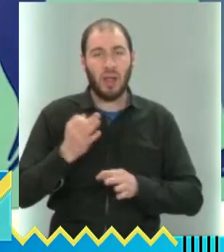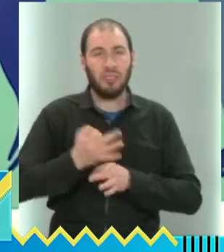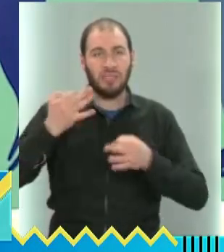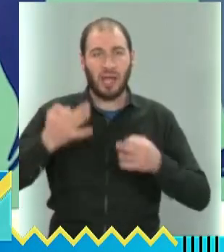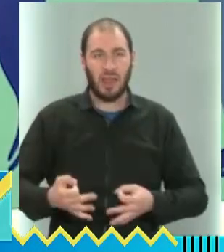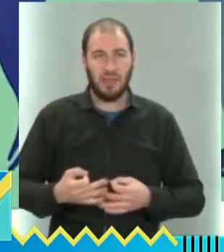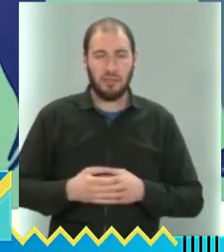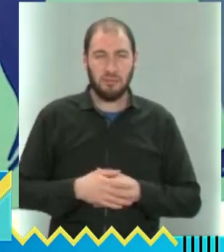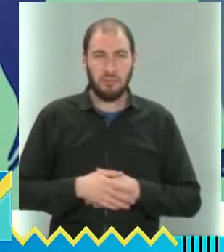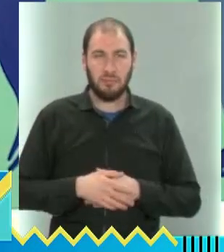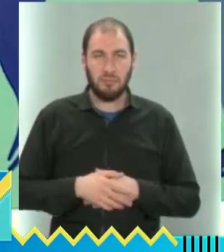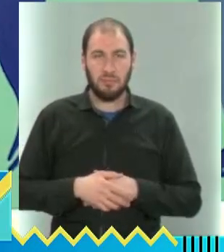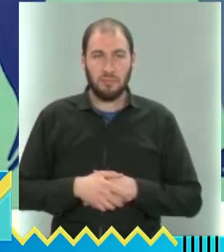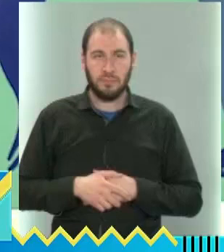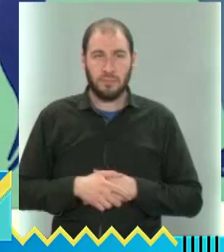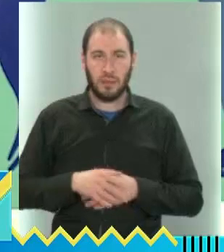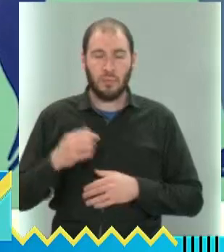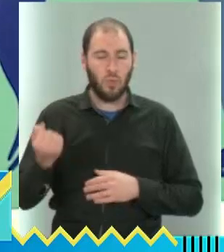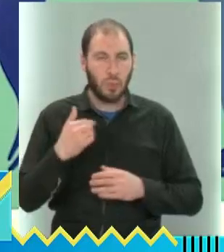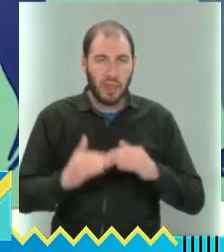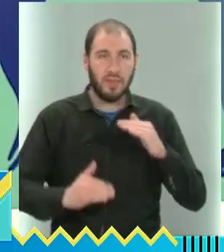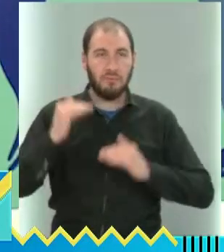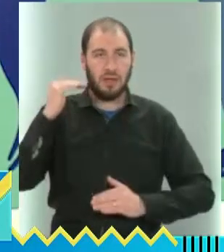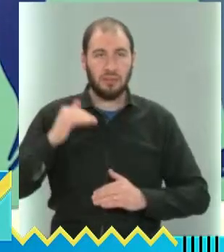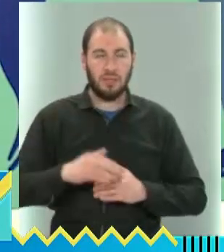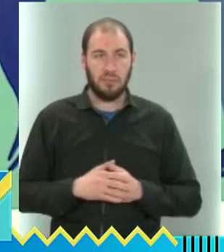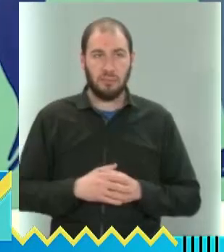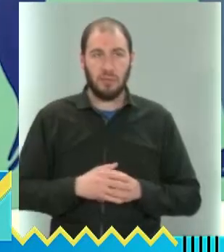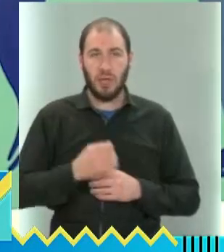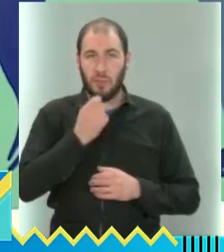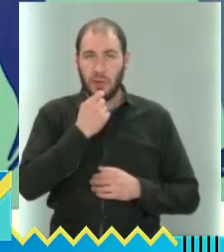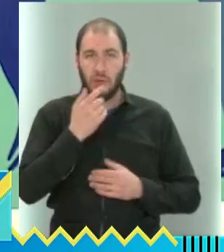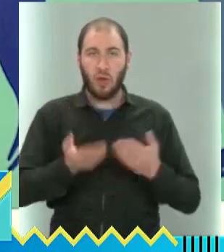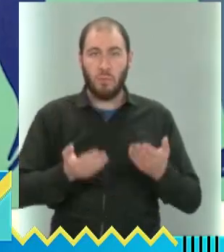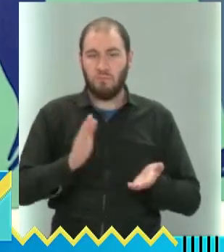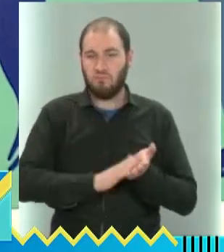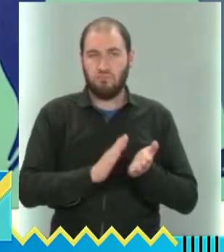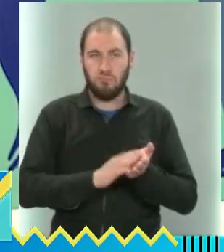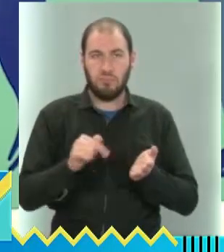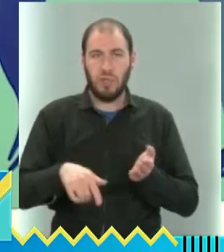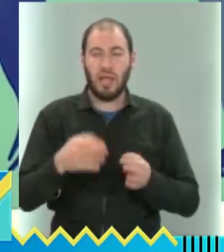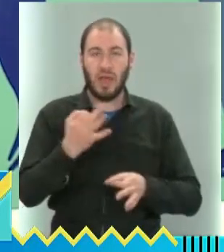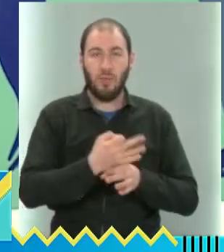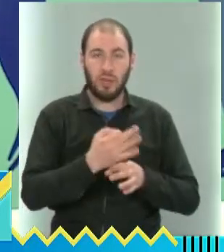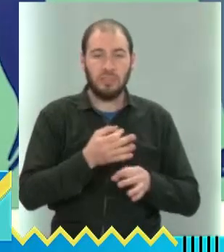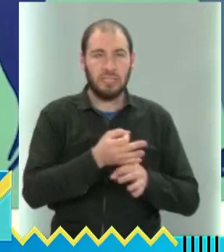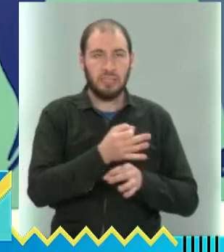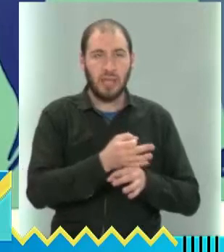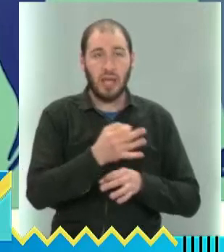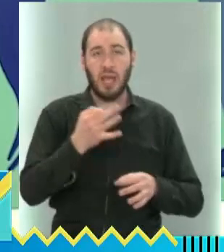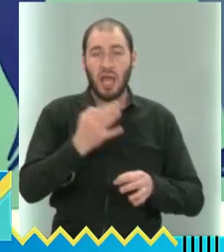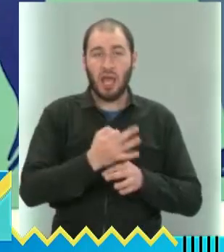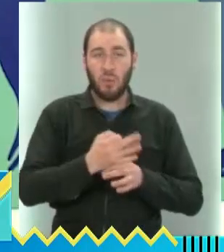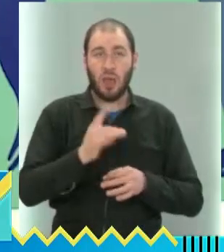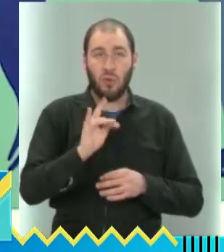calidad. Es notoria la diferencia, si vamos a los hechos, de la educación impartida por los colegios